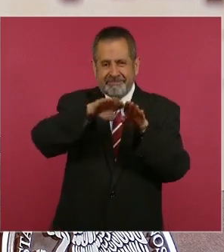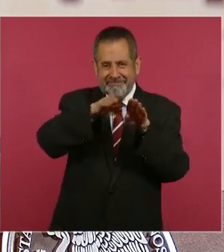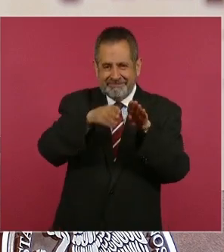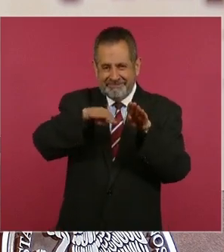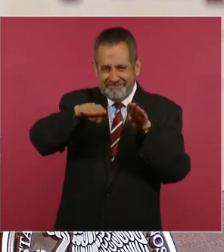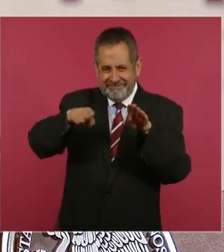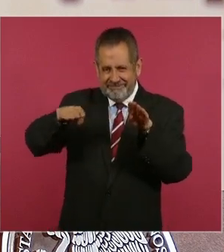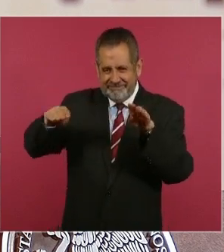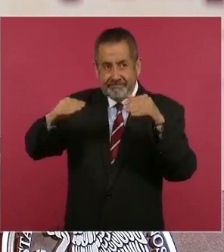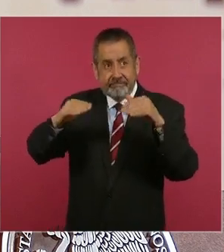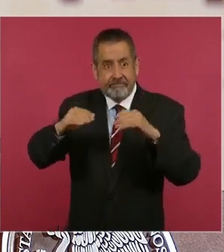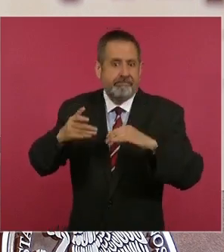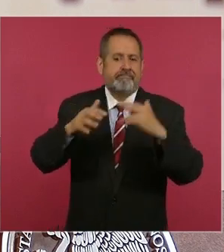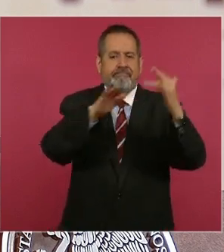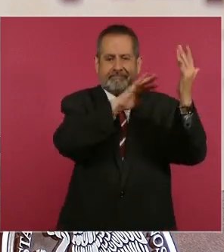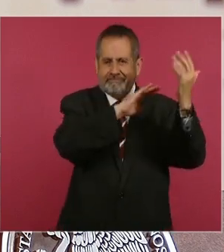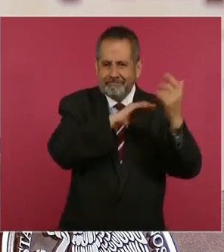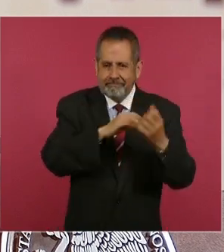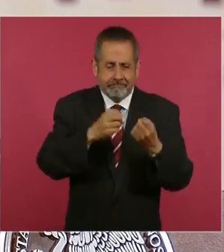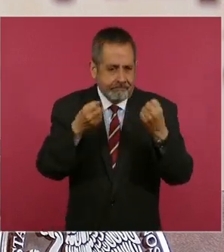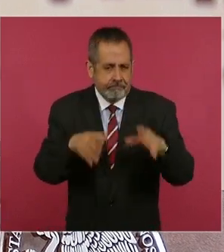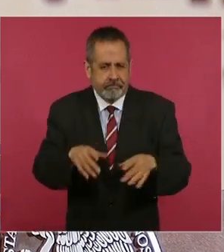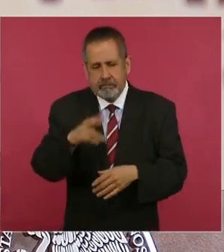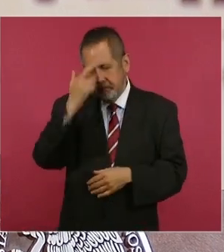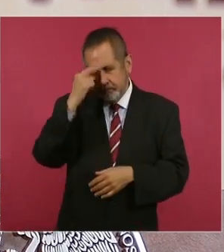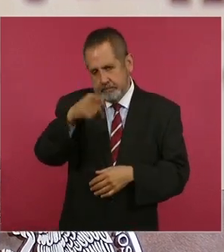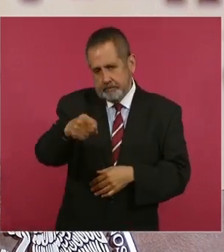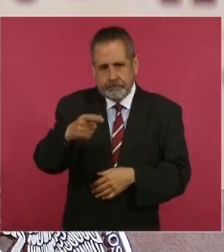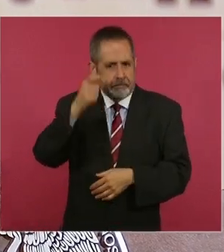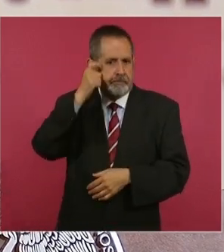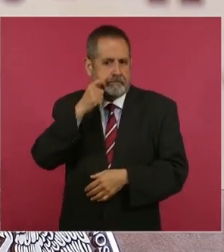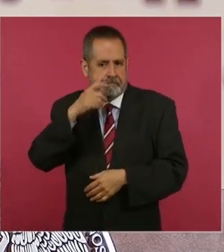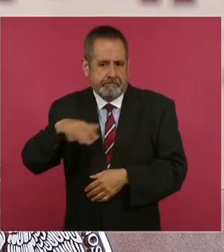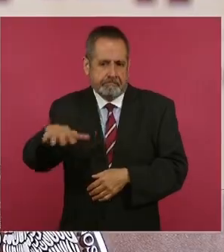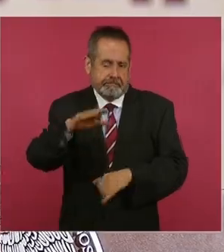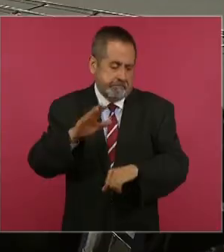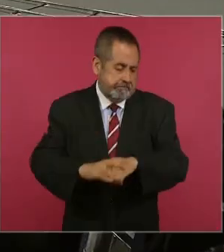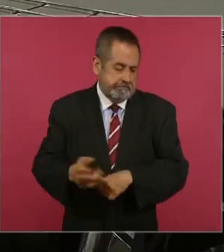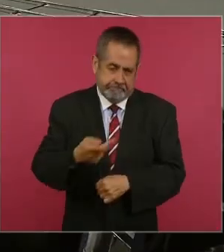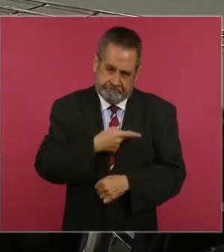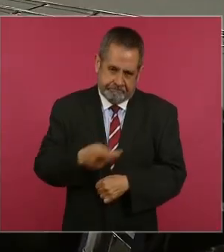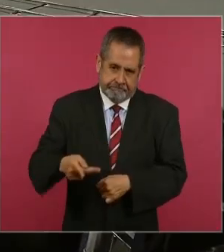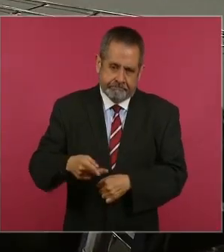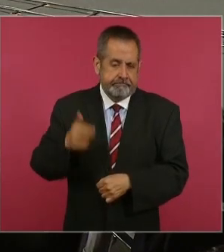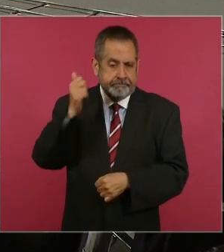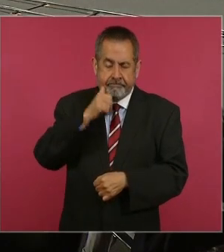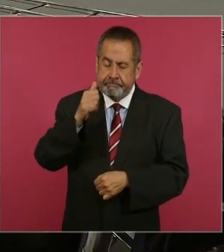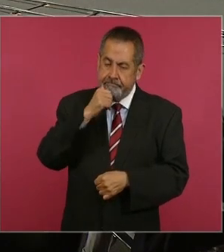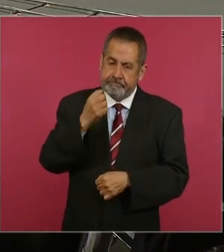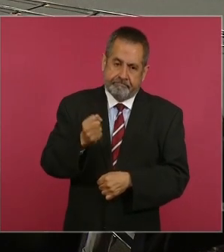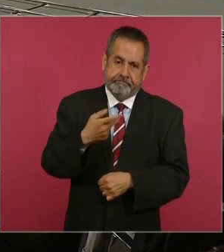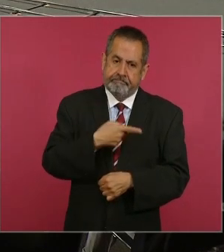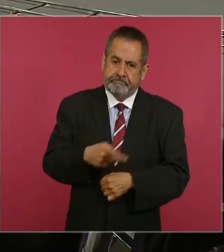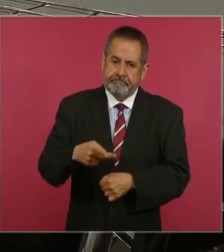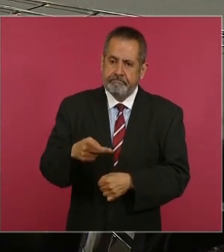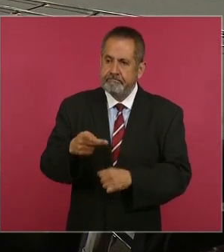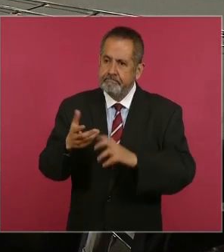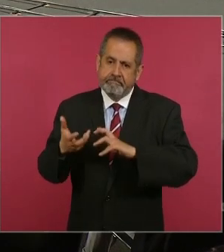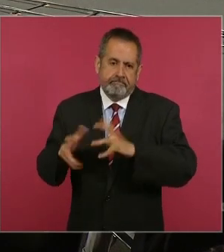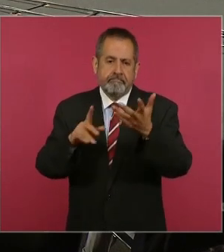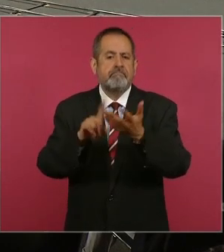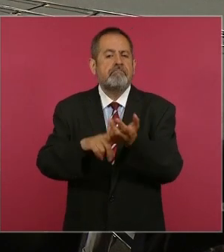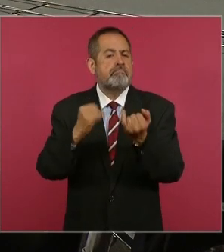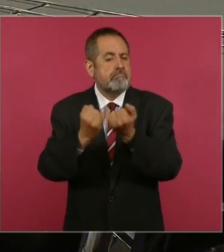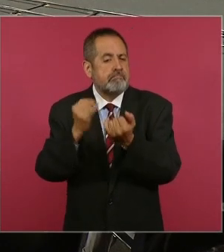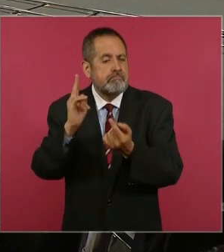que recordar que Guerrero pues es un estado de los más pobres del país y siempre Les pega mucho más como también fue en